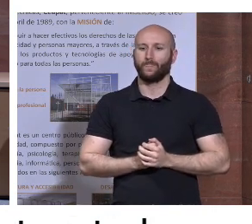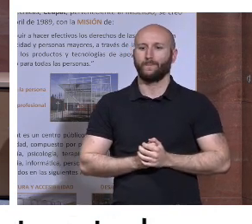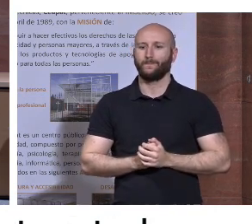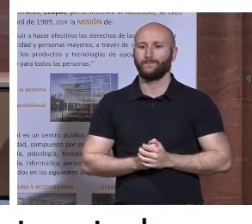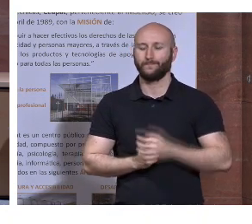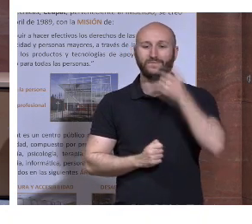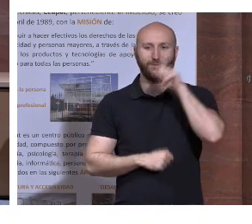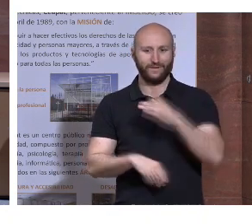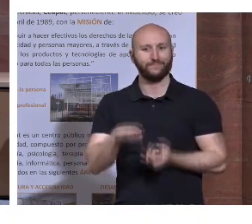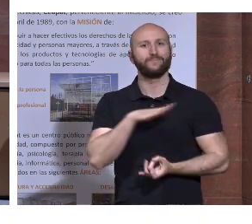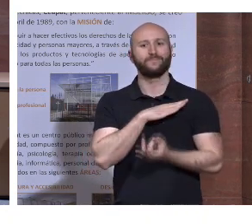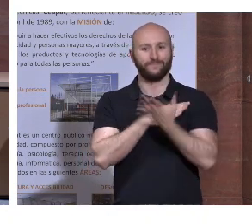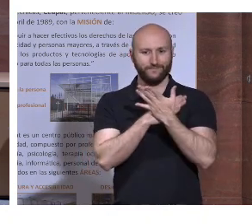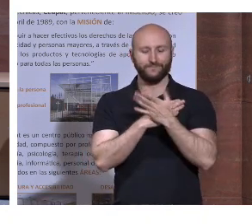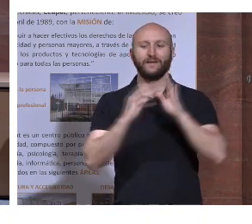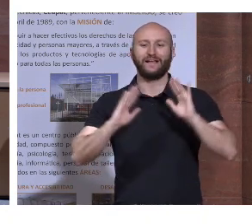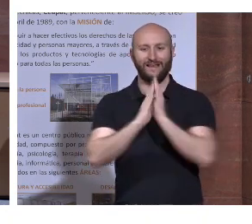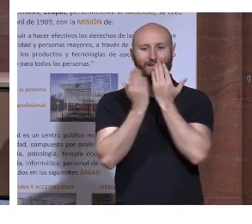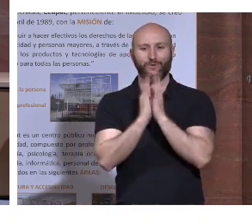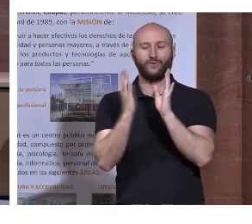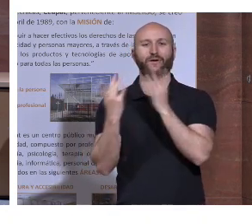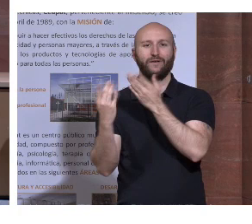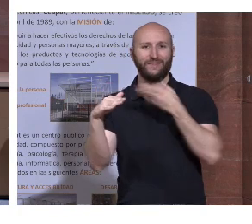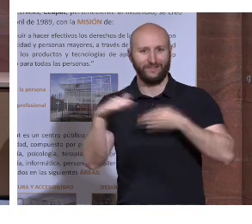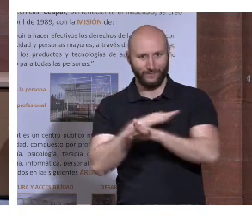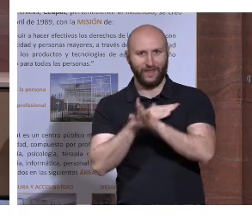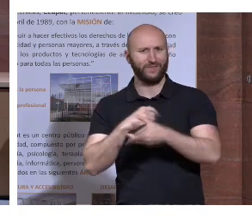También crearon el libro de accesibilidad, que era